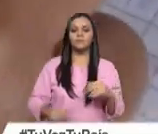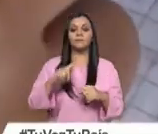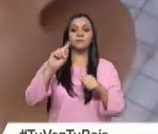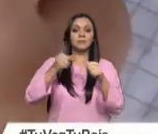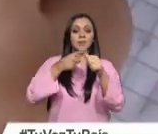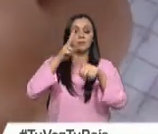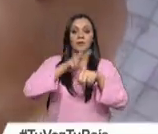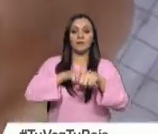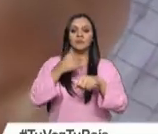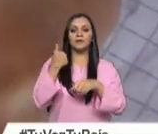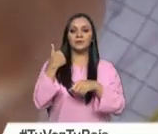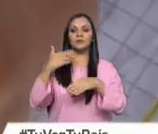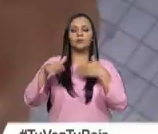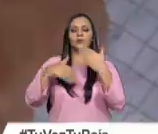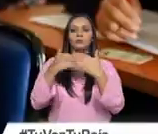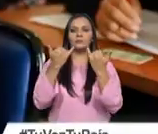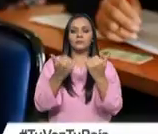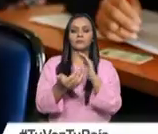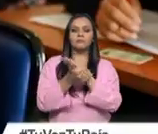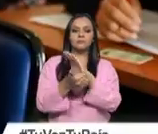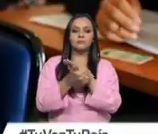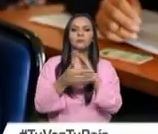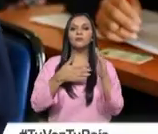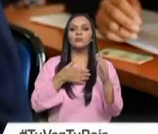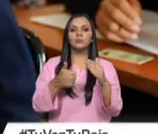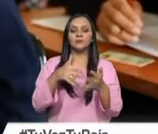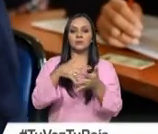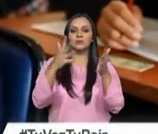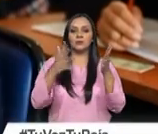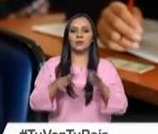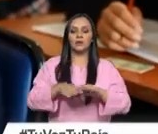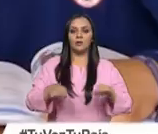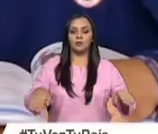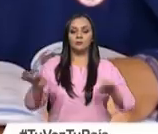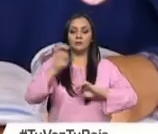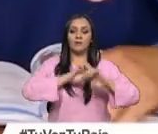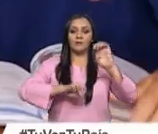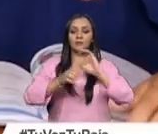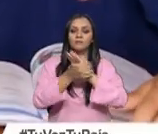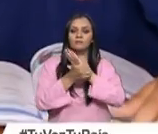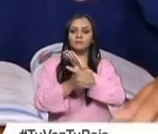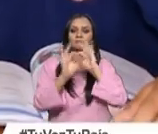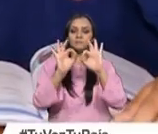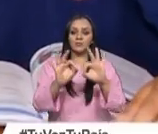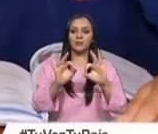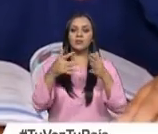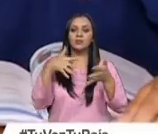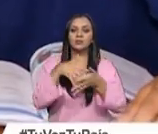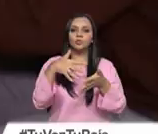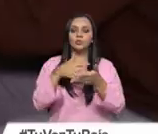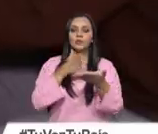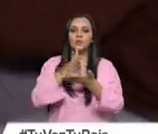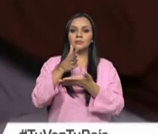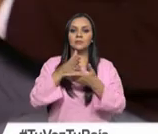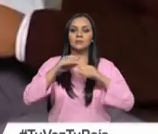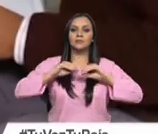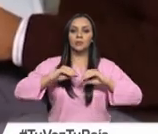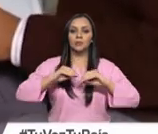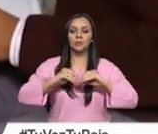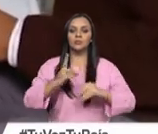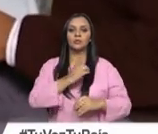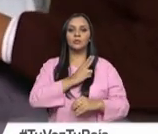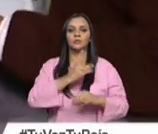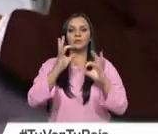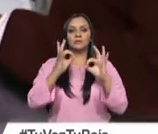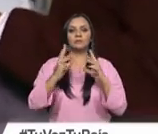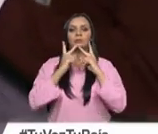primera vez incluye la medición de aptitudes en los estudiantes, que evalúa destrezas académicas necesarias para acceder a educación superior en